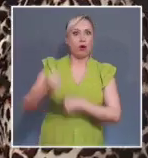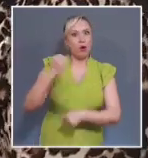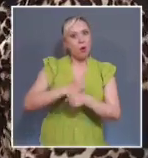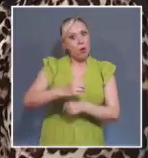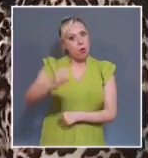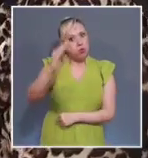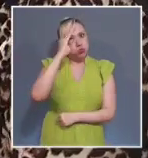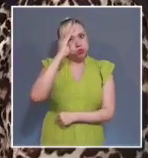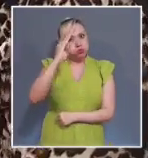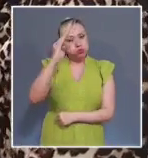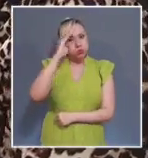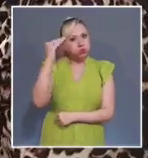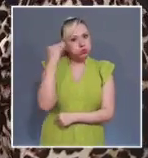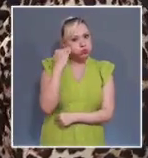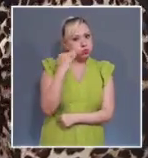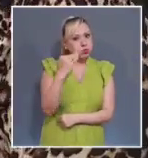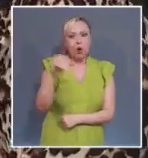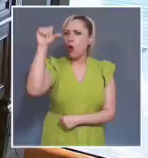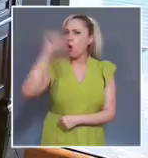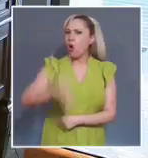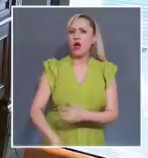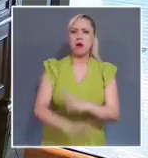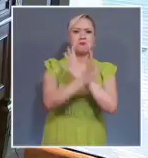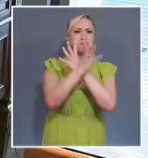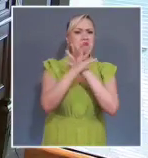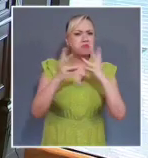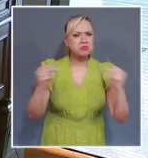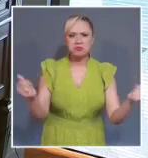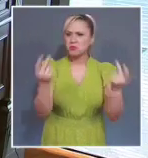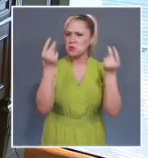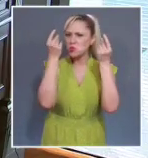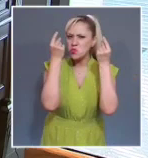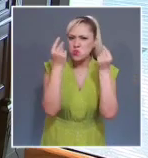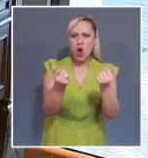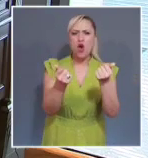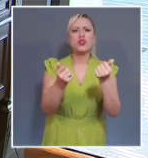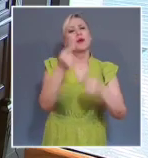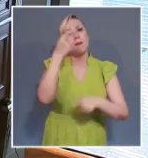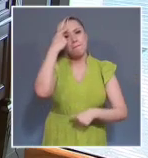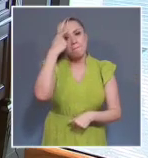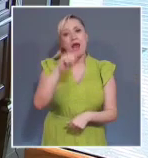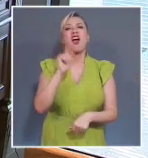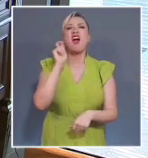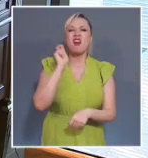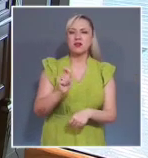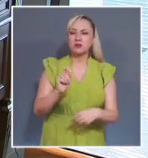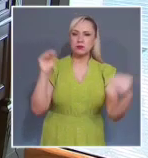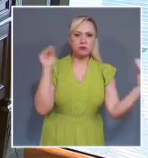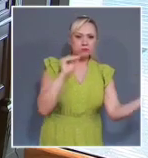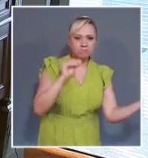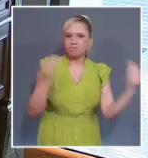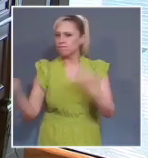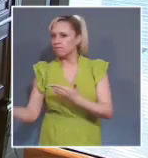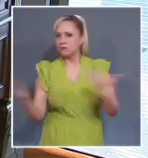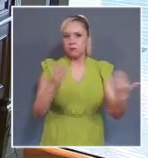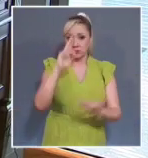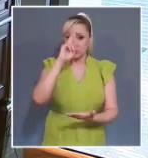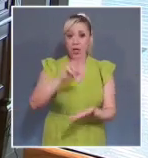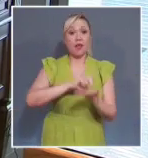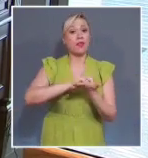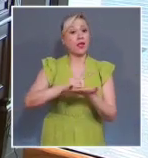manera pública y ágil, sin dilaciones y con una adecuada representación y respeto a los derechos de trabajadores